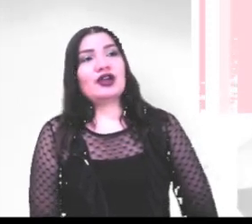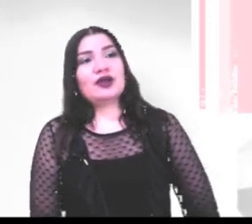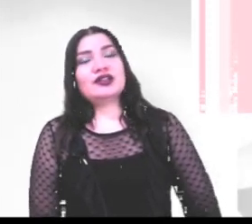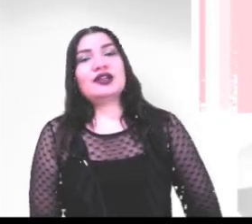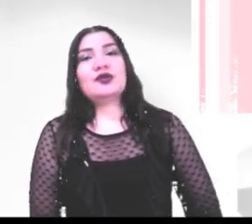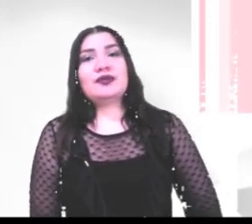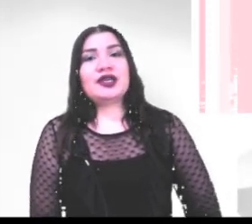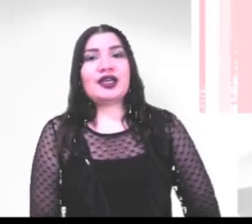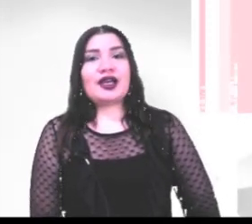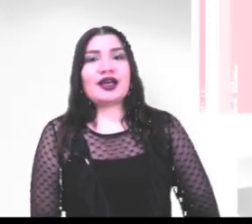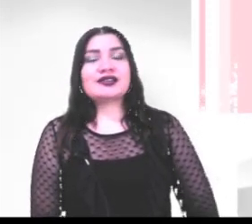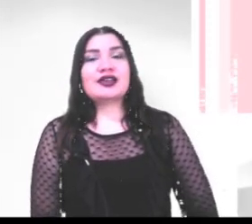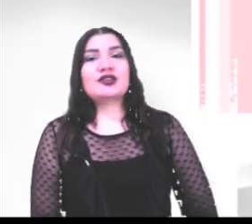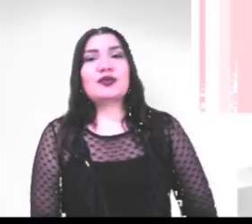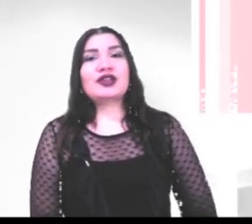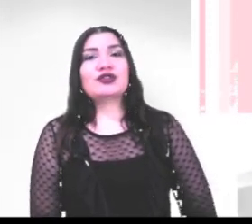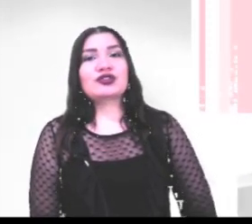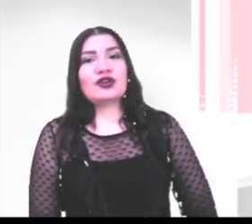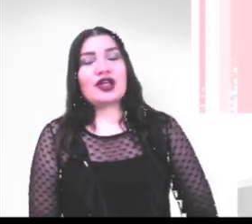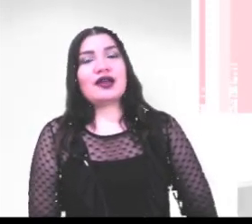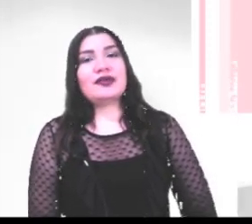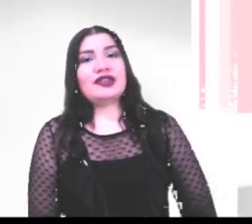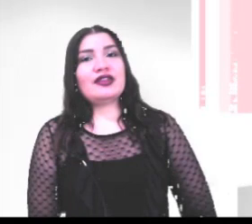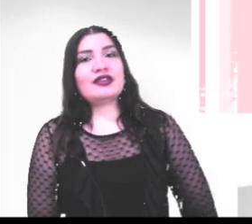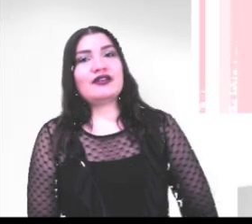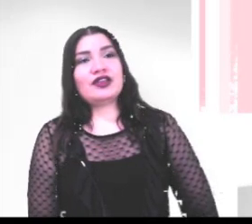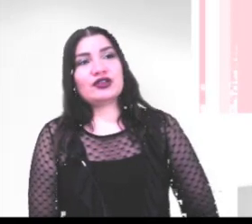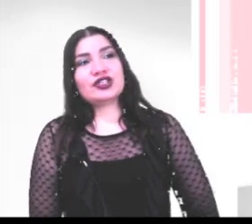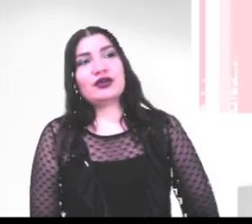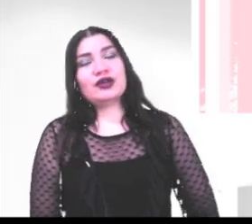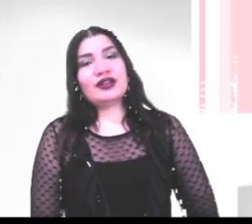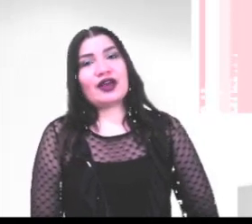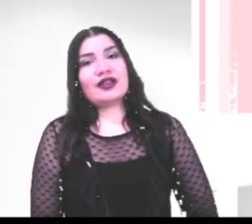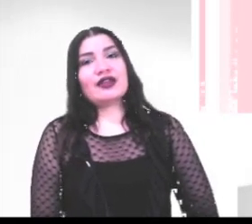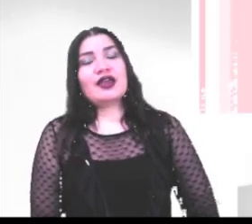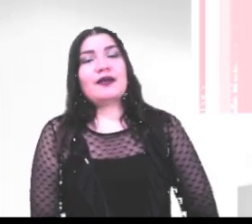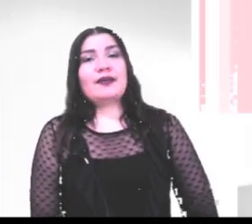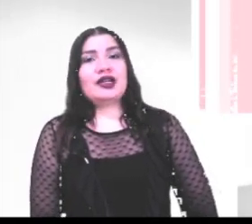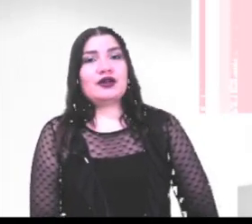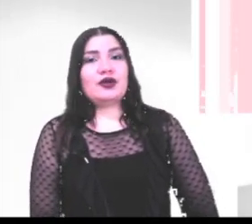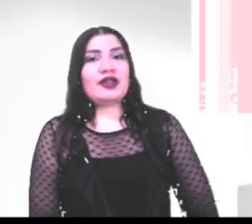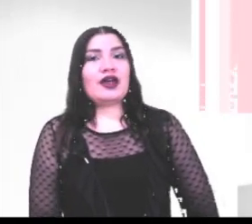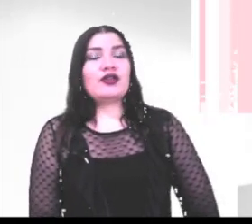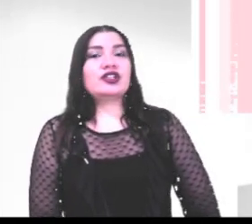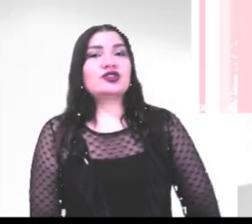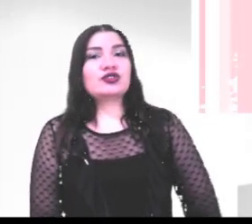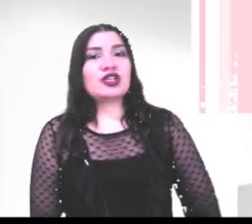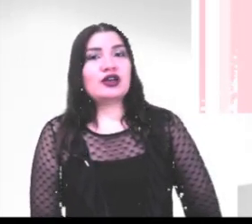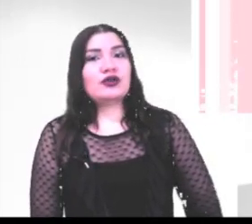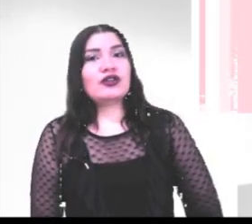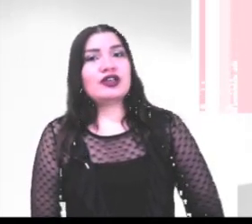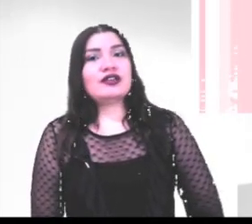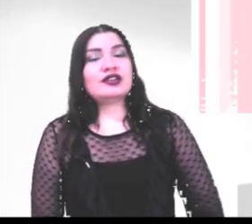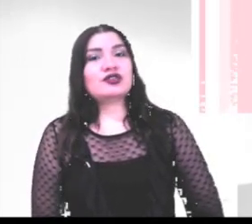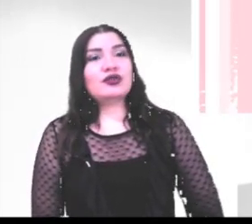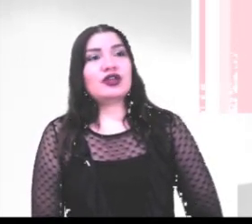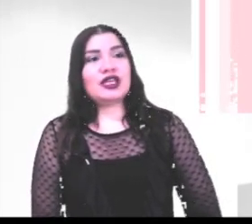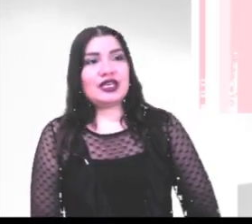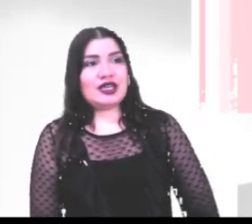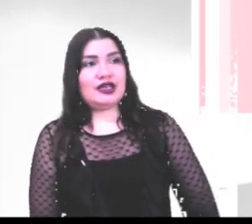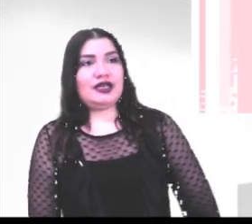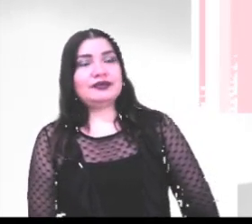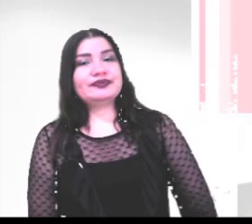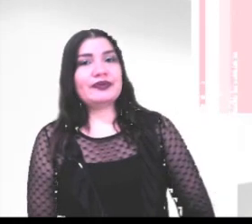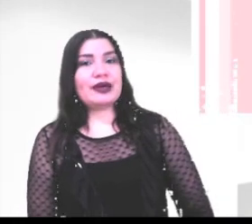todos se encuentren muy bien en casa tomando todas las medidas de bioseguridad para el cuidado de su salud y de su